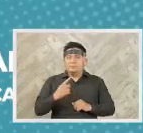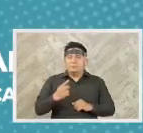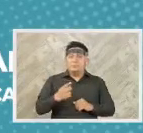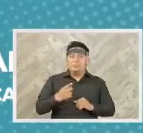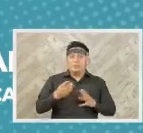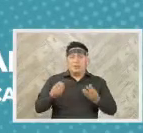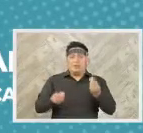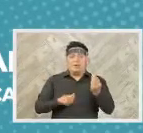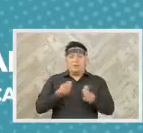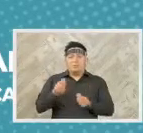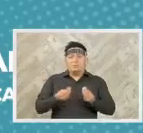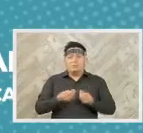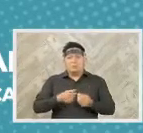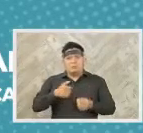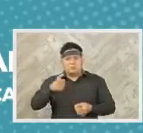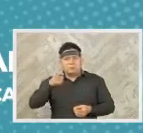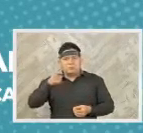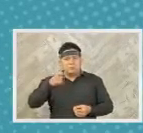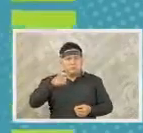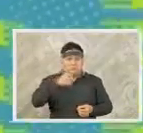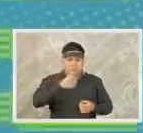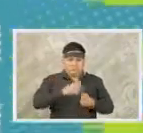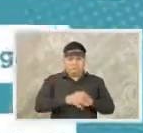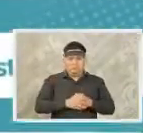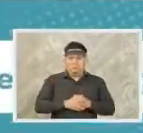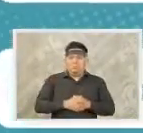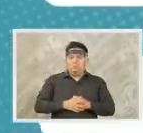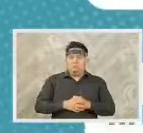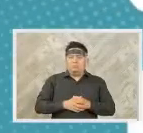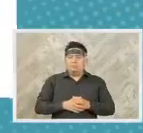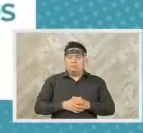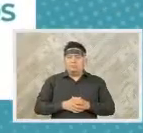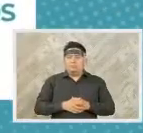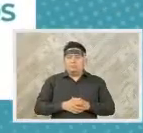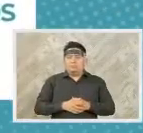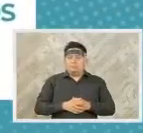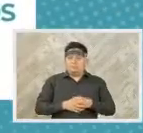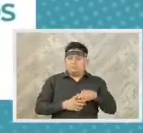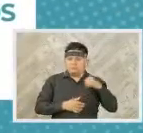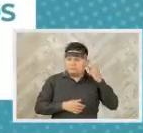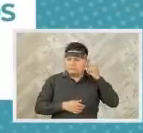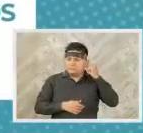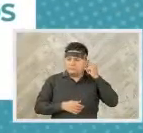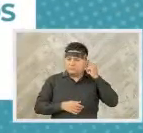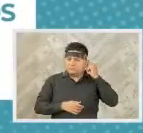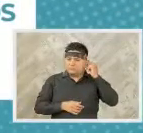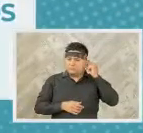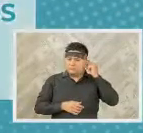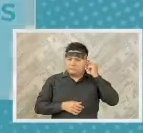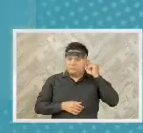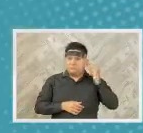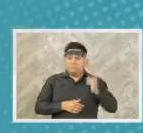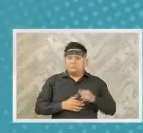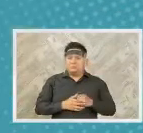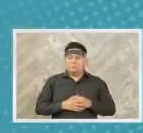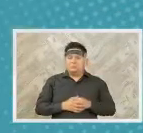poder realizar un seguimiento efectivo.